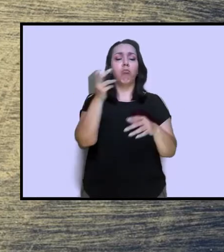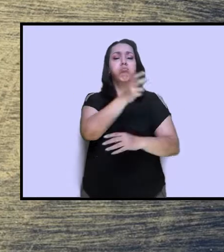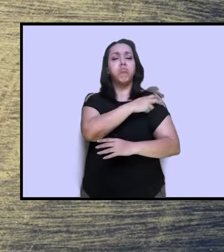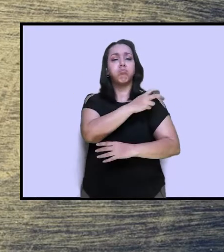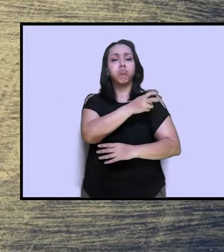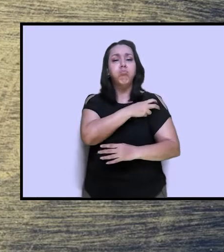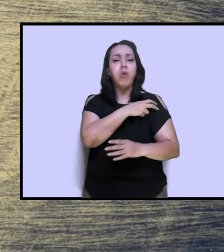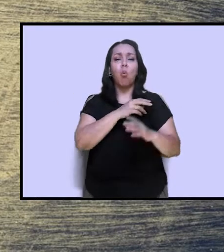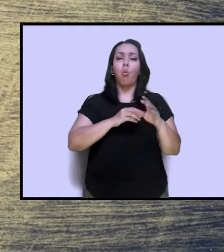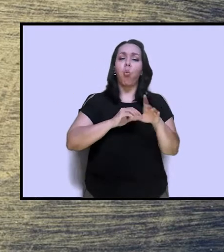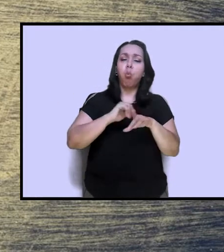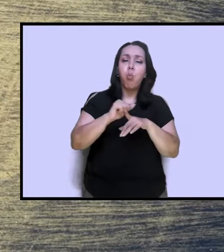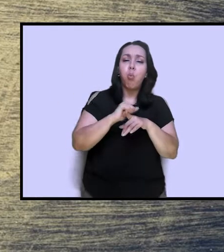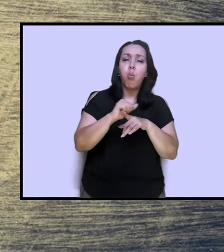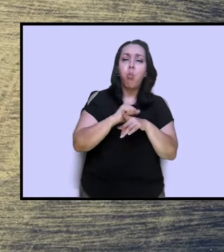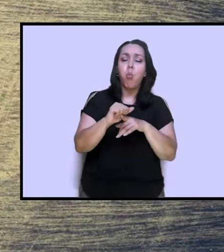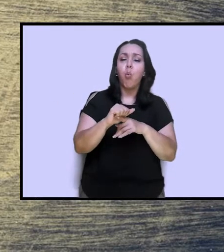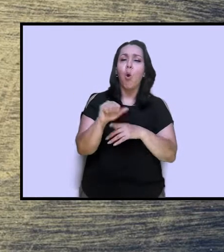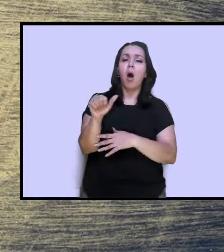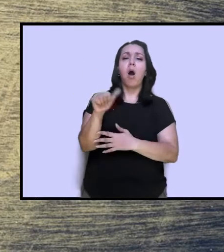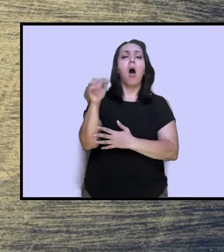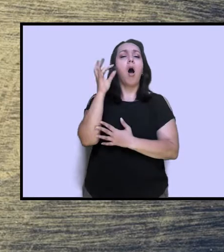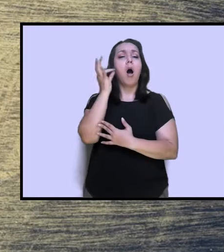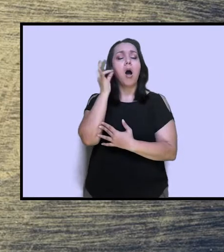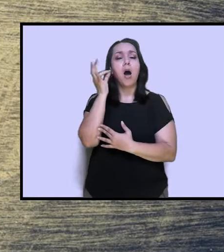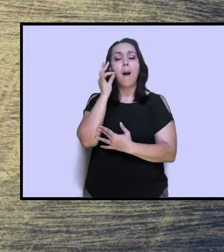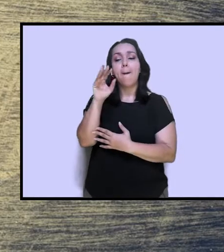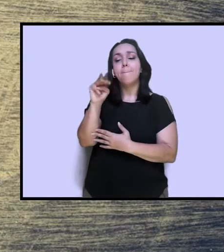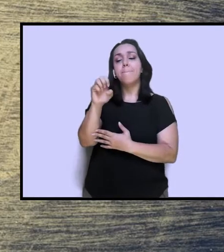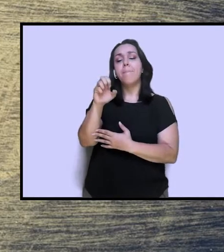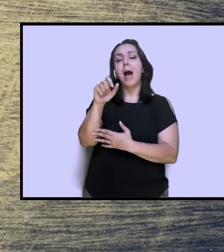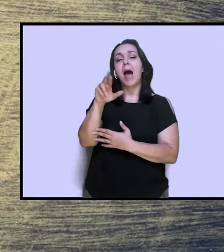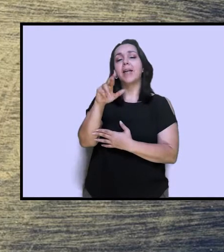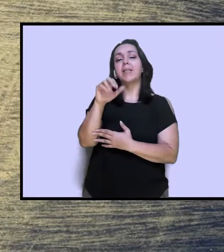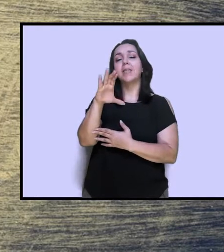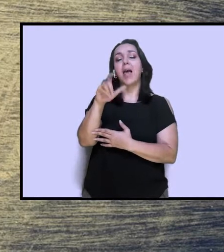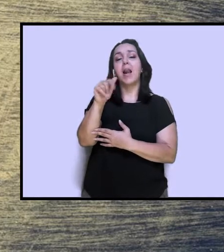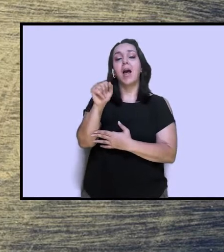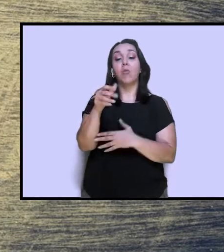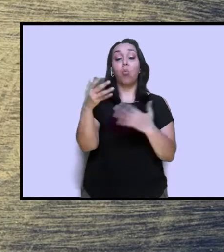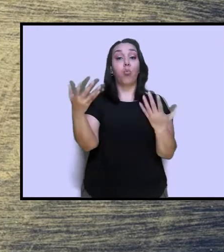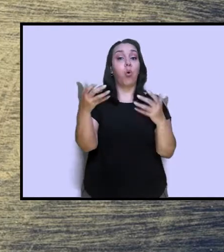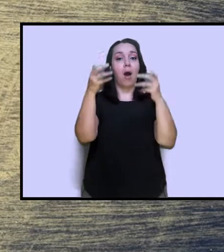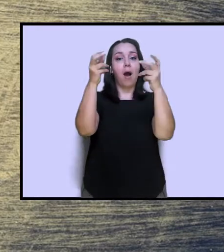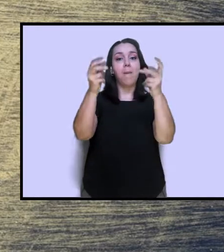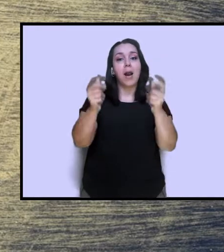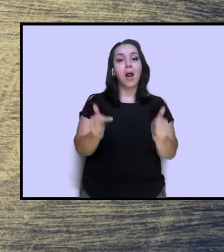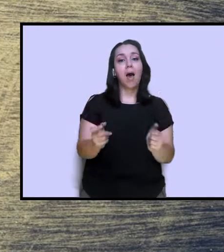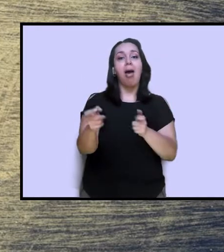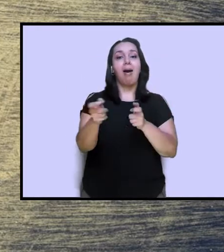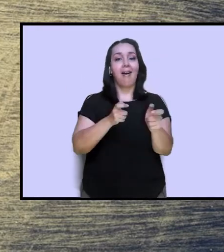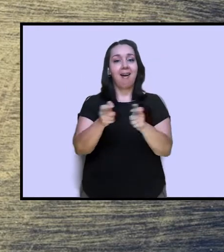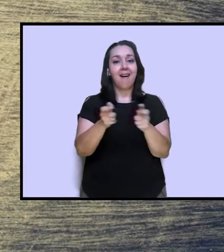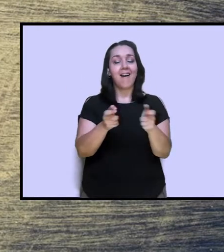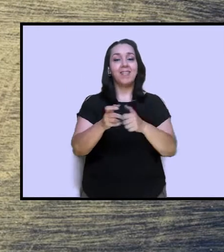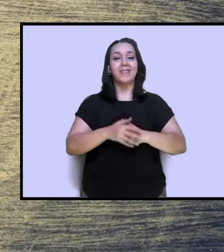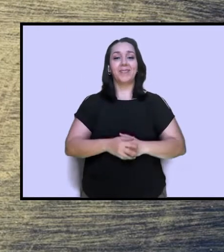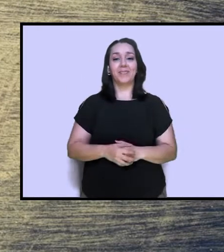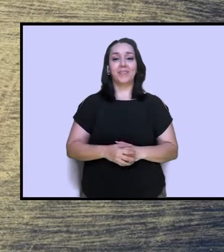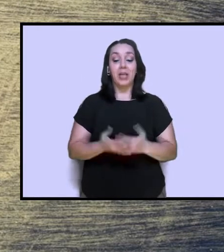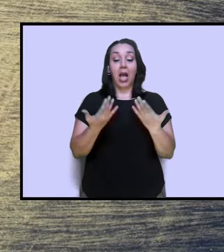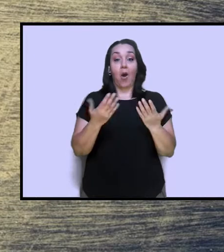de Asesoría Pedagógica, y a la señora Marcela Bogantes Rosales, jefe del Departamento de Servicios Administrativos y Financieros.